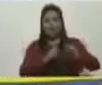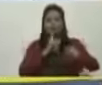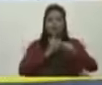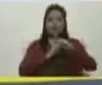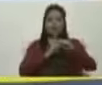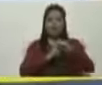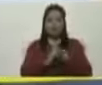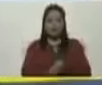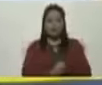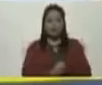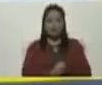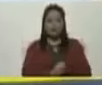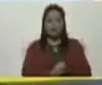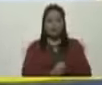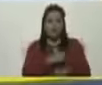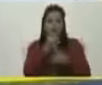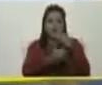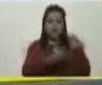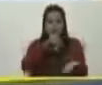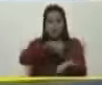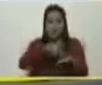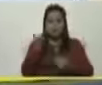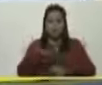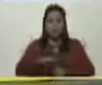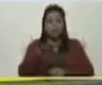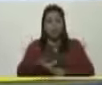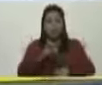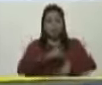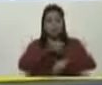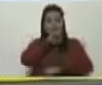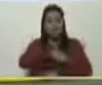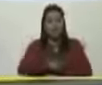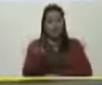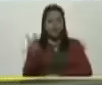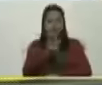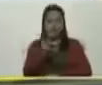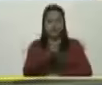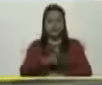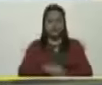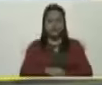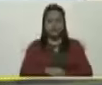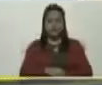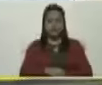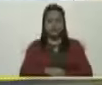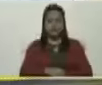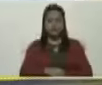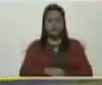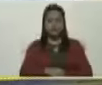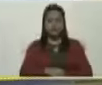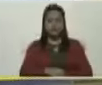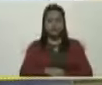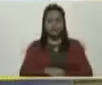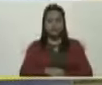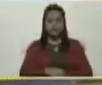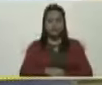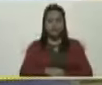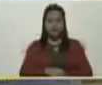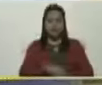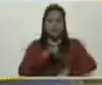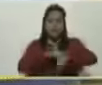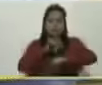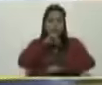siendo protagonista de este momento histórico que está viviendo Venezuela. Momento histórico